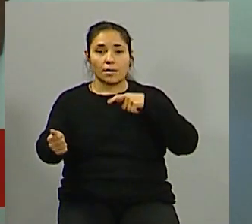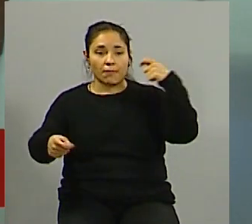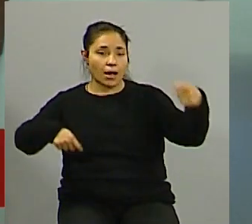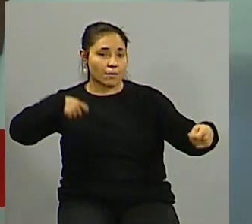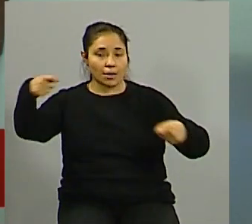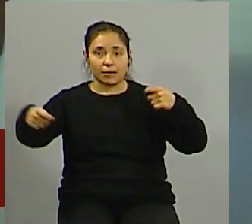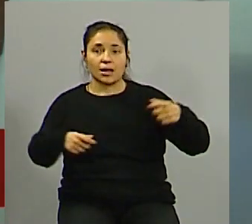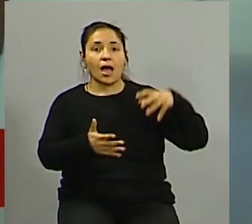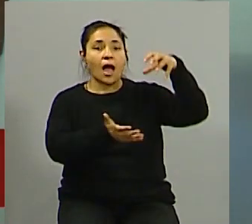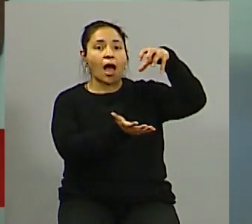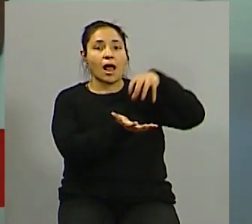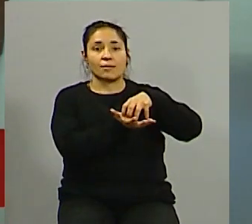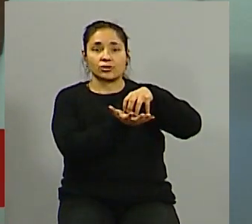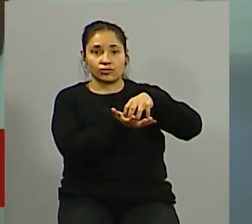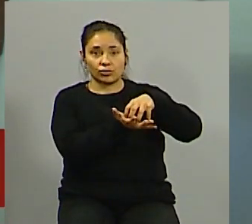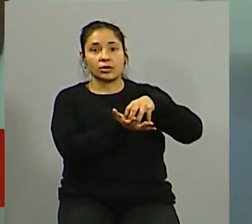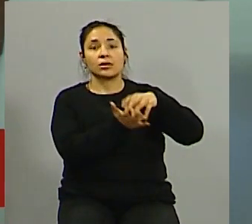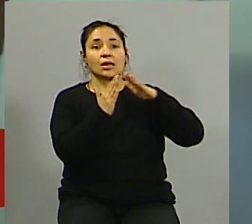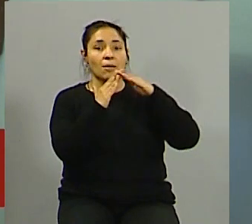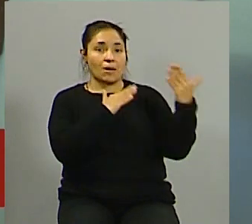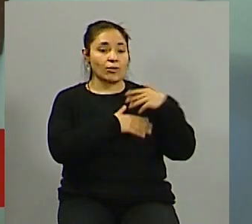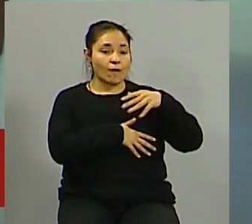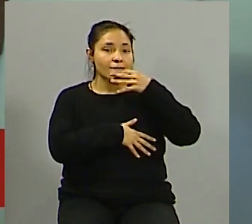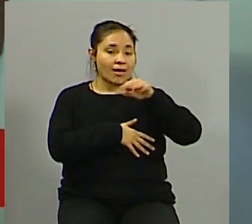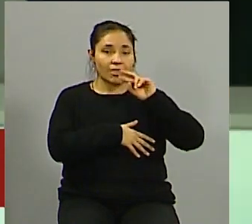vende más desde que se creó la asignación universal por hijo, seguramente, ¿no?